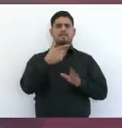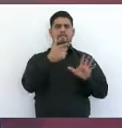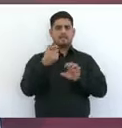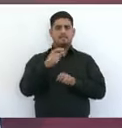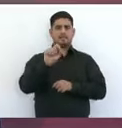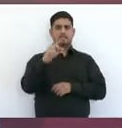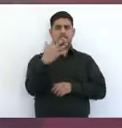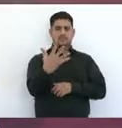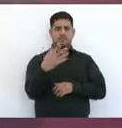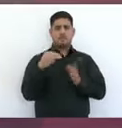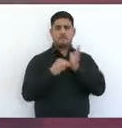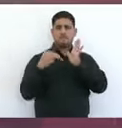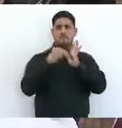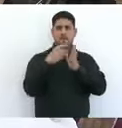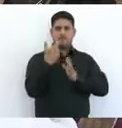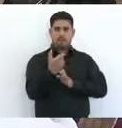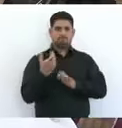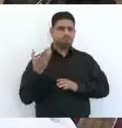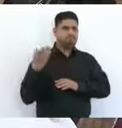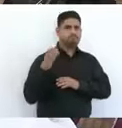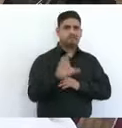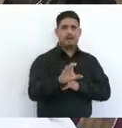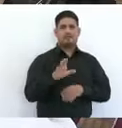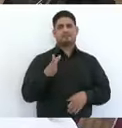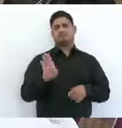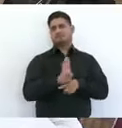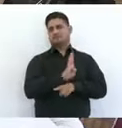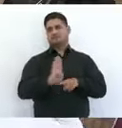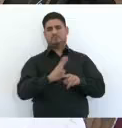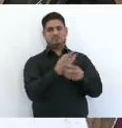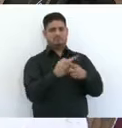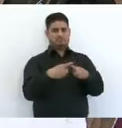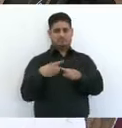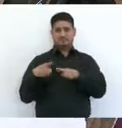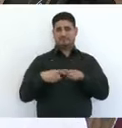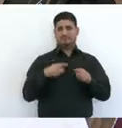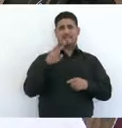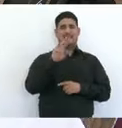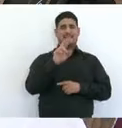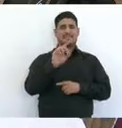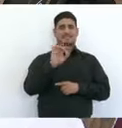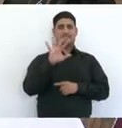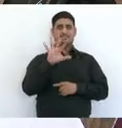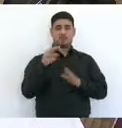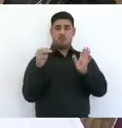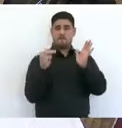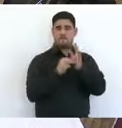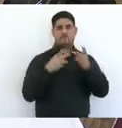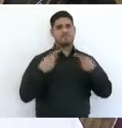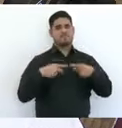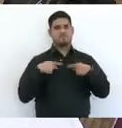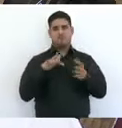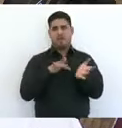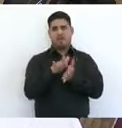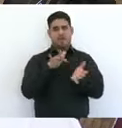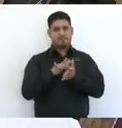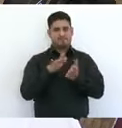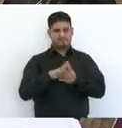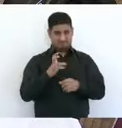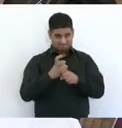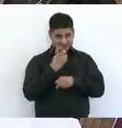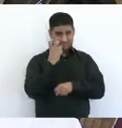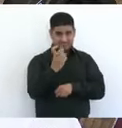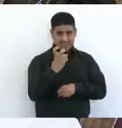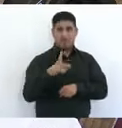pesos, lo que beneficiará a más de 35 mil ciudadanas y ciudadanos. Como verán, el gobierno de la